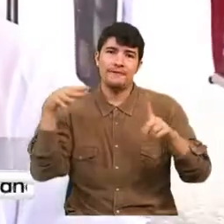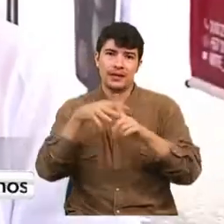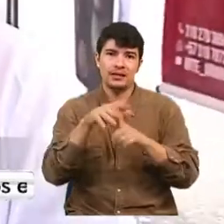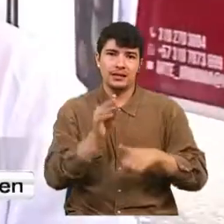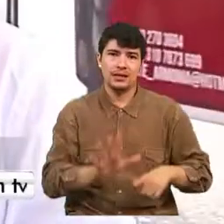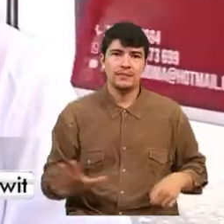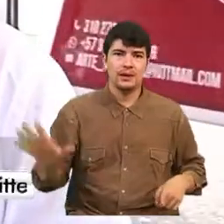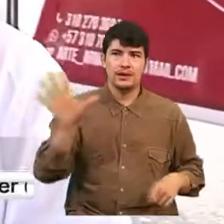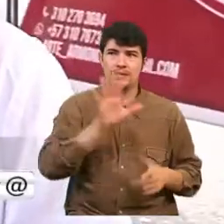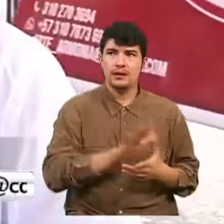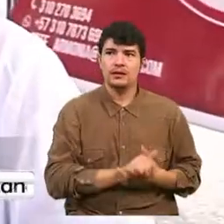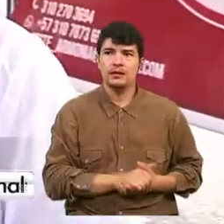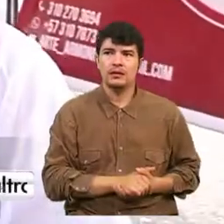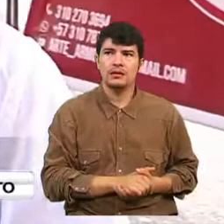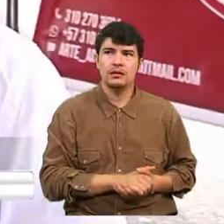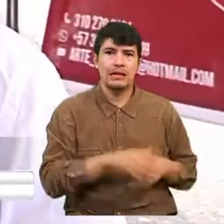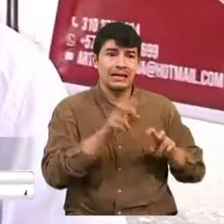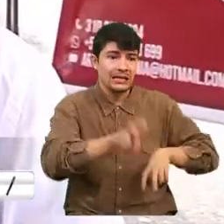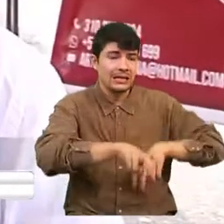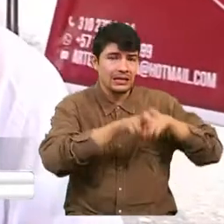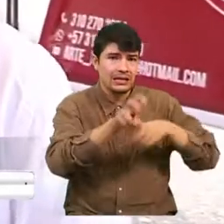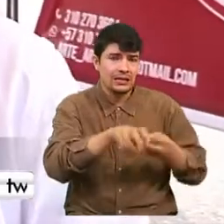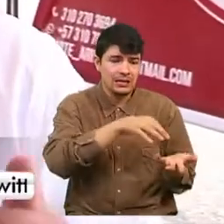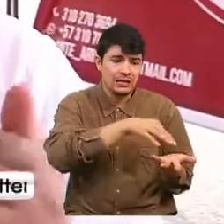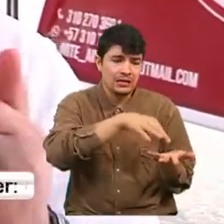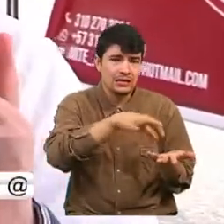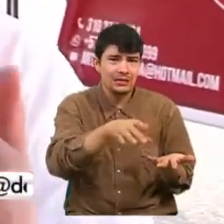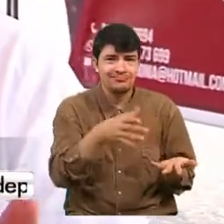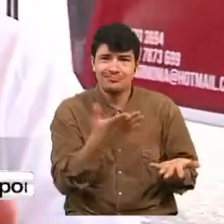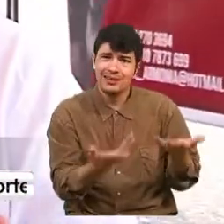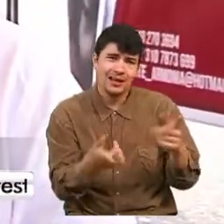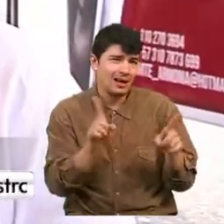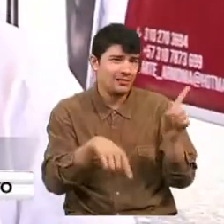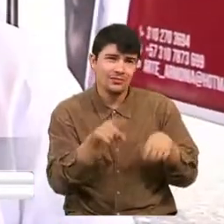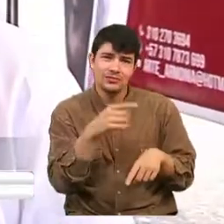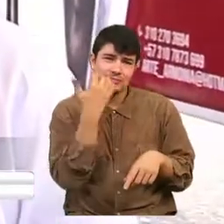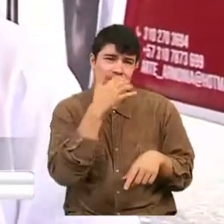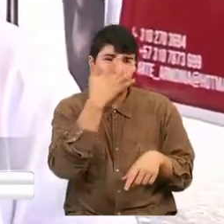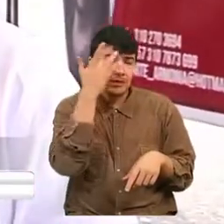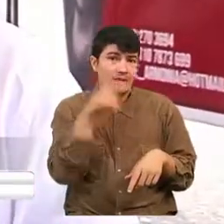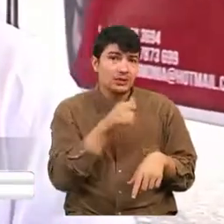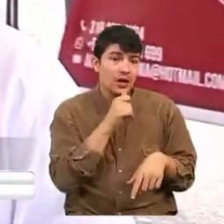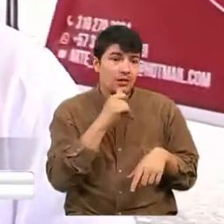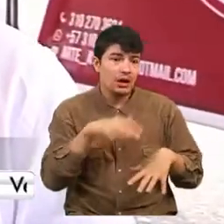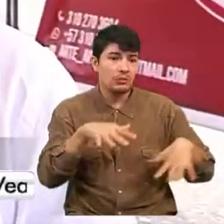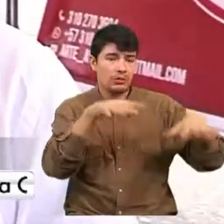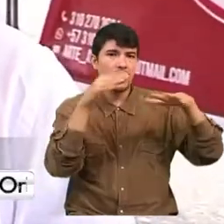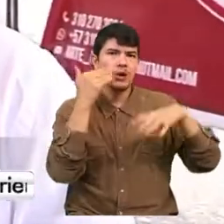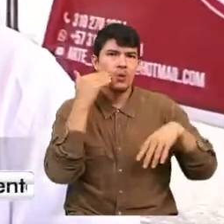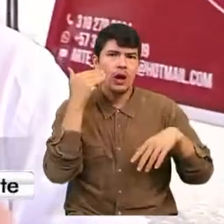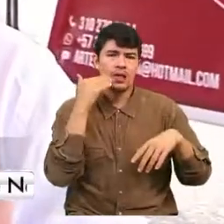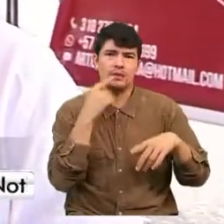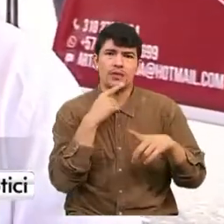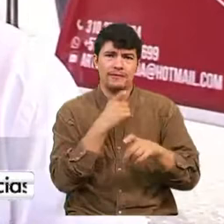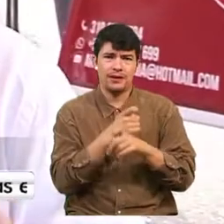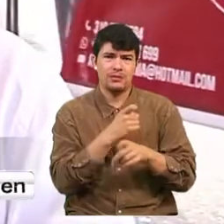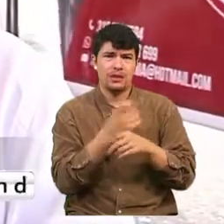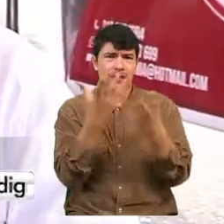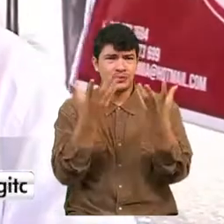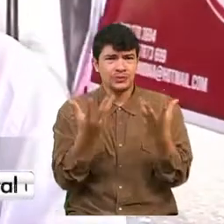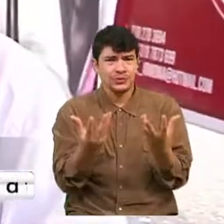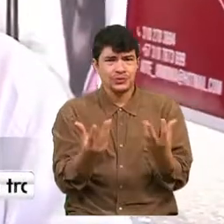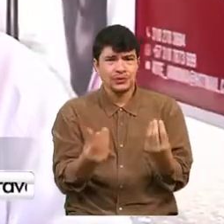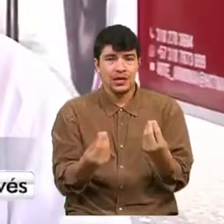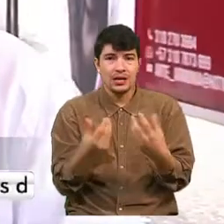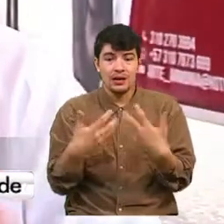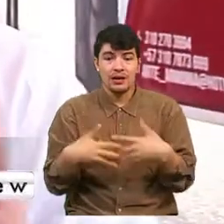todo el... La verdad que siempre nuestro campesino, pues muy bendecido, porque cuando son las grandes dificultades en sequía, ellos,